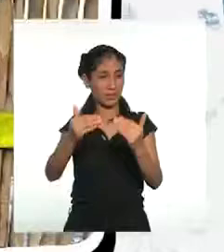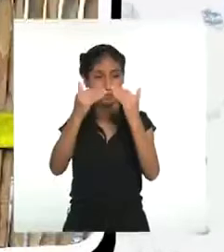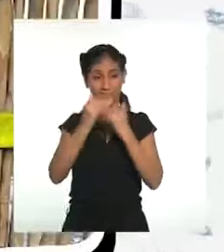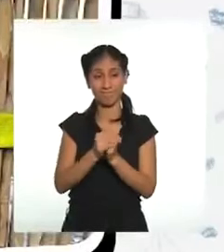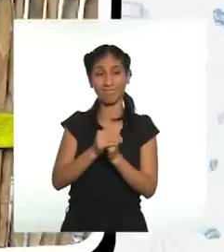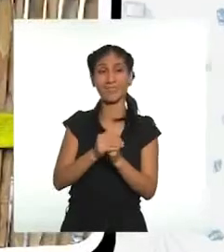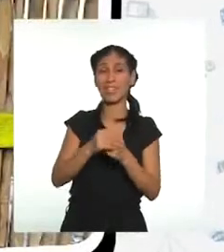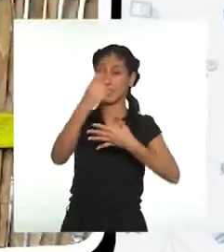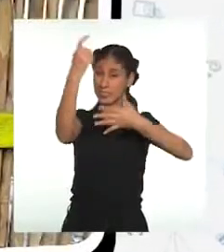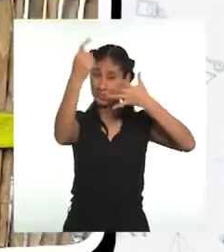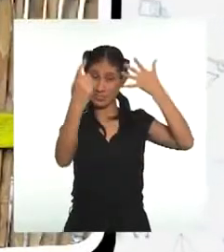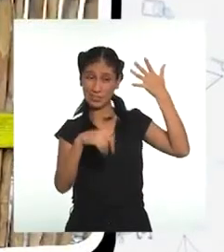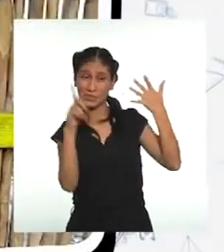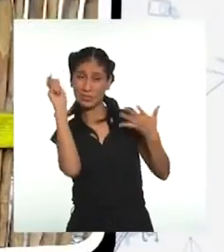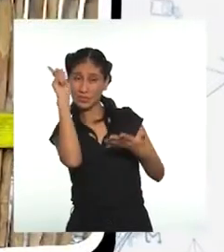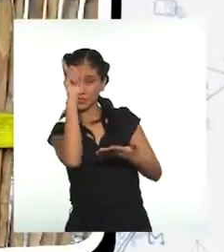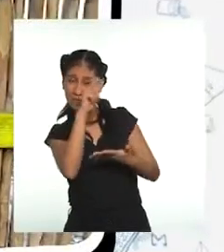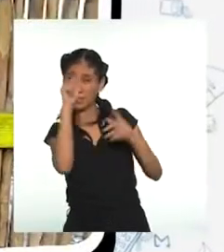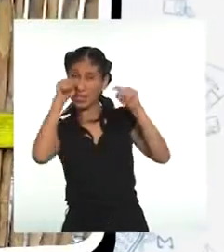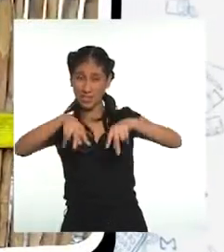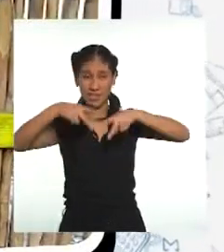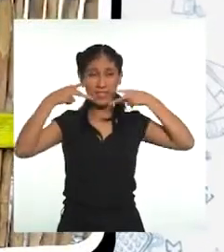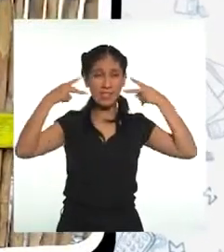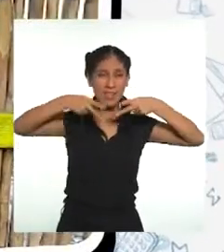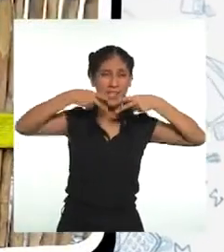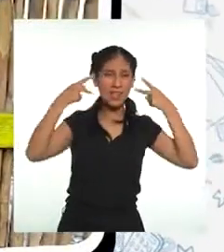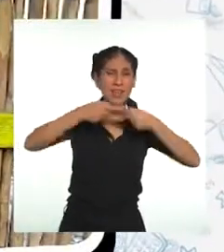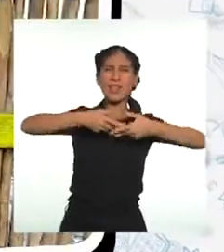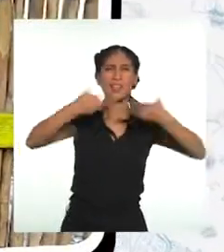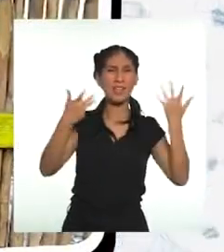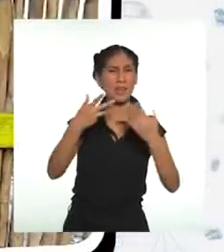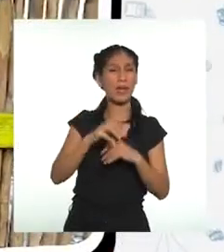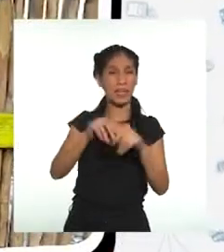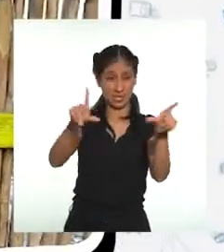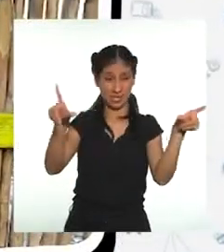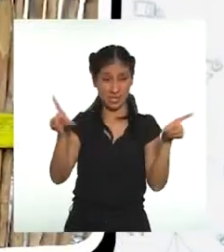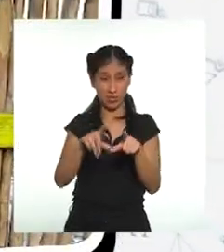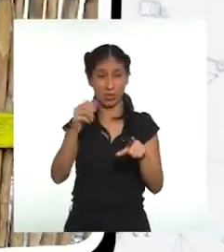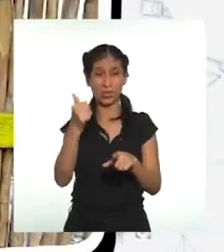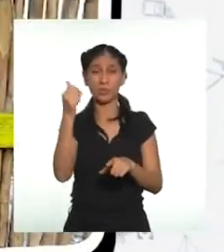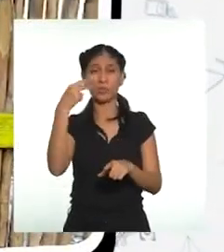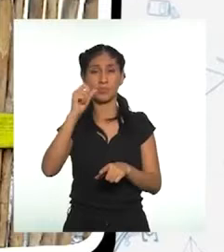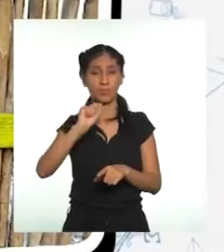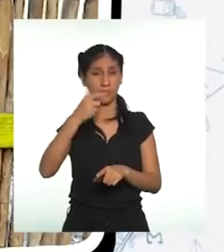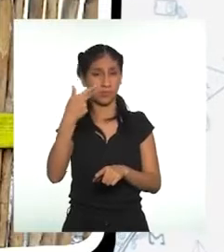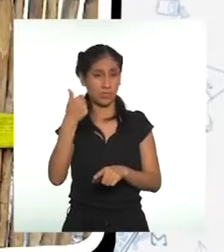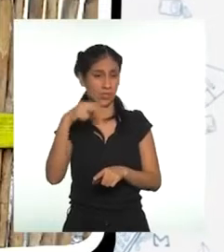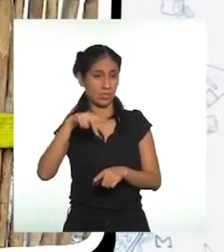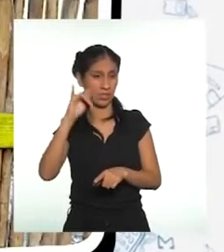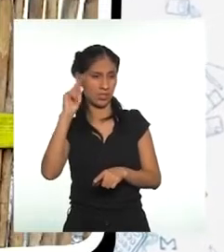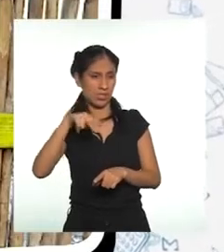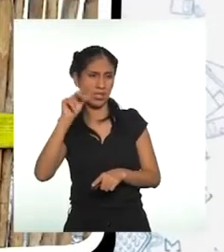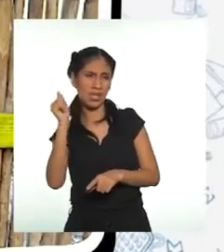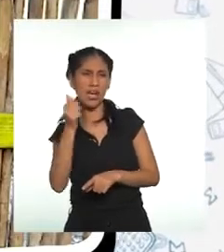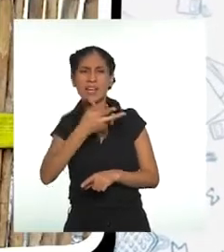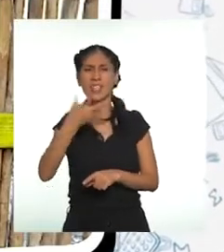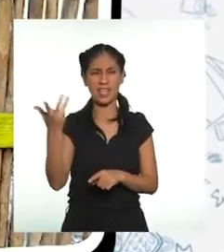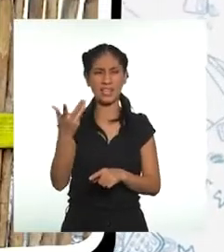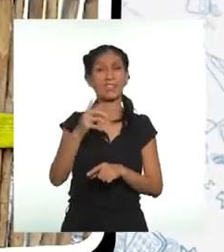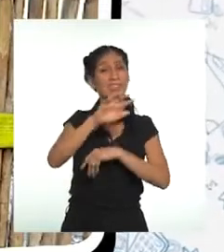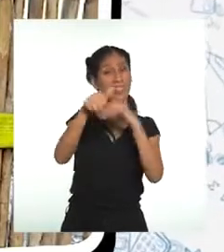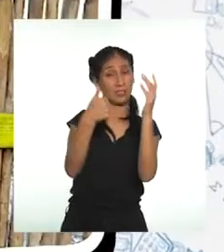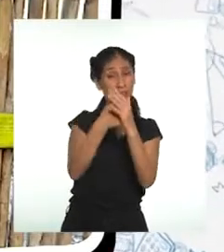originaria? Kari are yetimotanari akanampitsiki ashaninka.